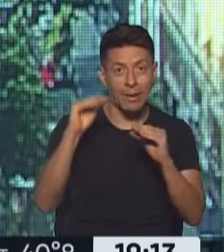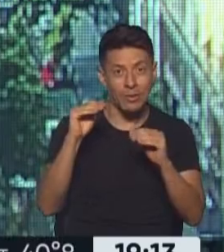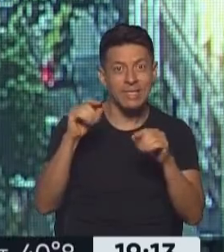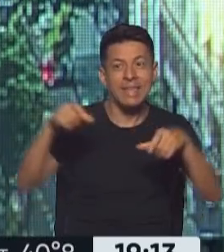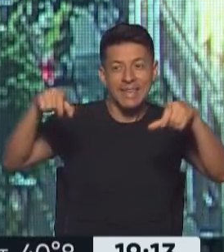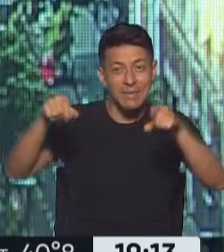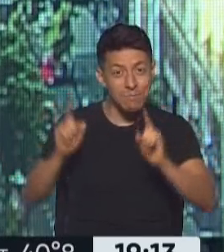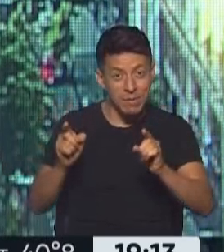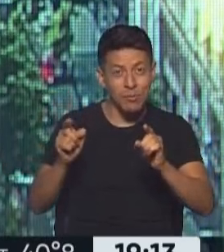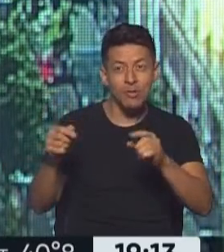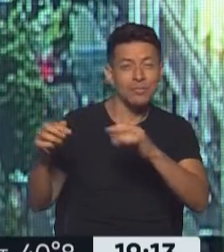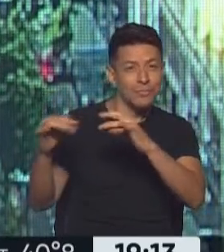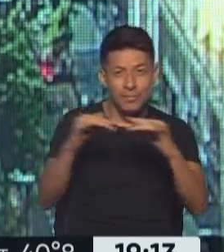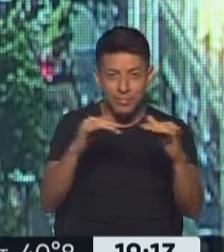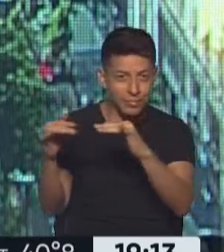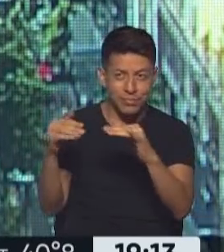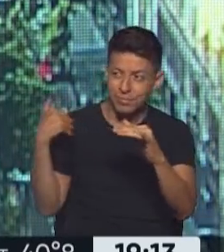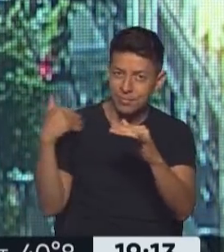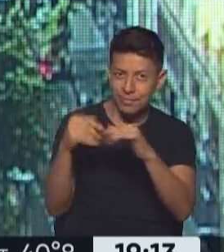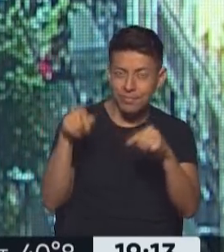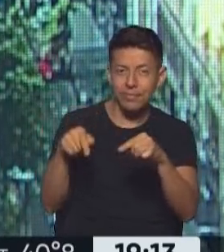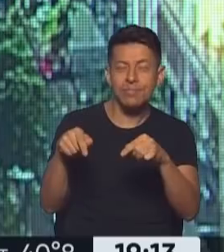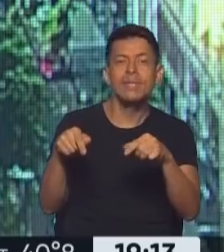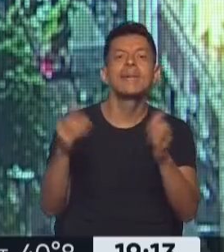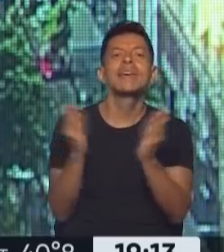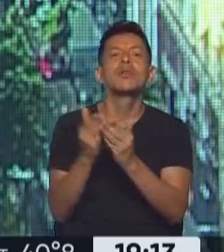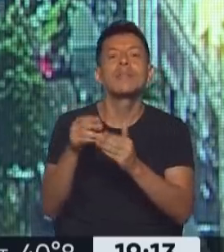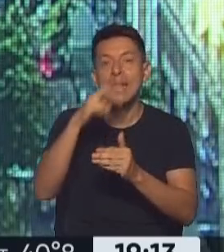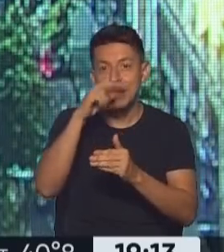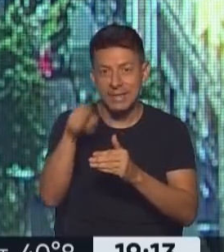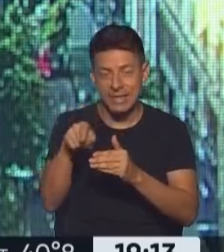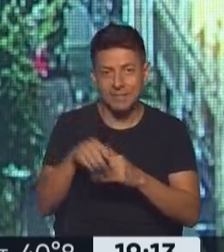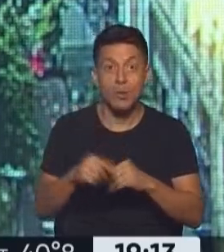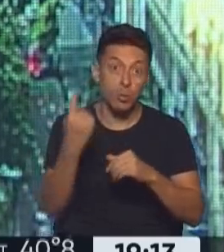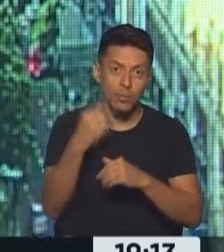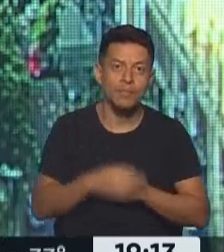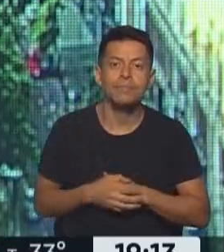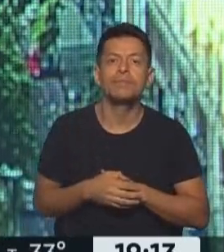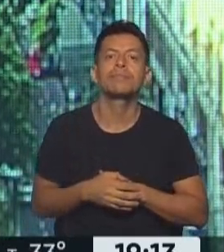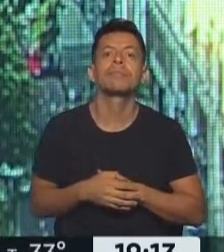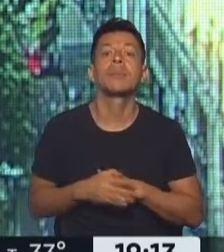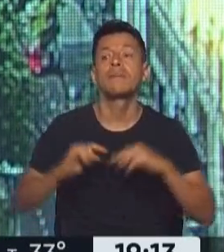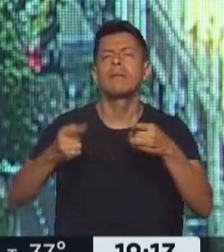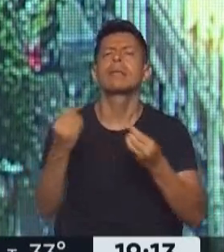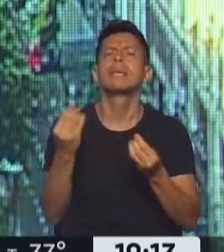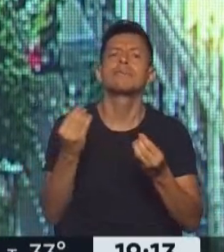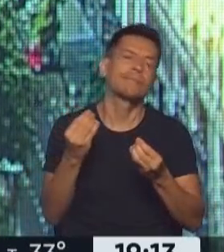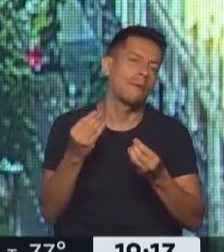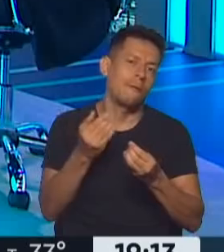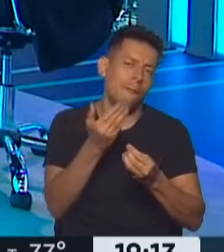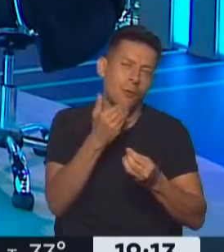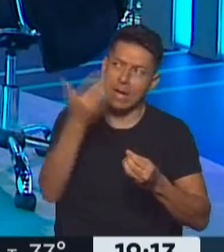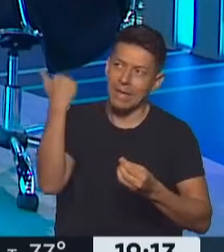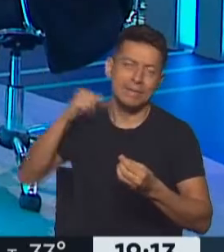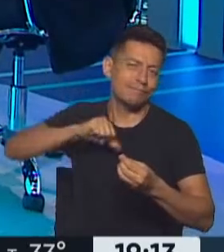en donde se viene disputando todo este certamen que es el estudiantes de la plata el 1 y ahora financia lo tenemos algo coca que había ganado un